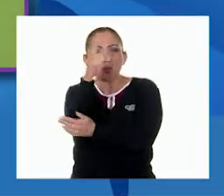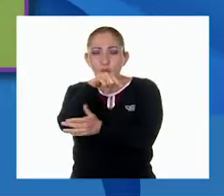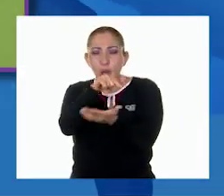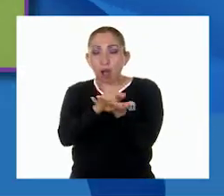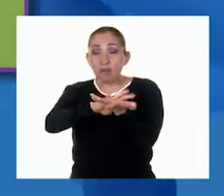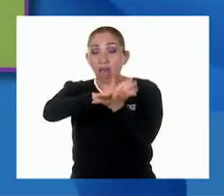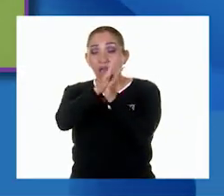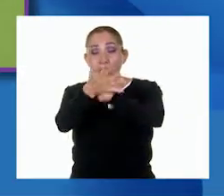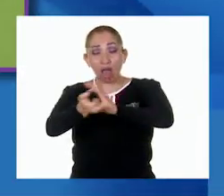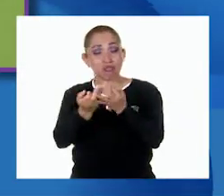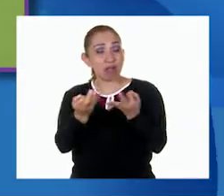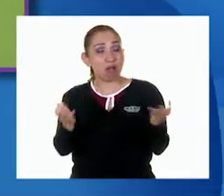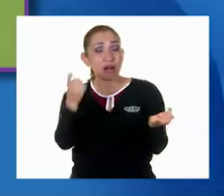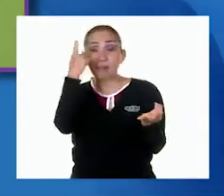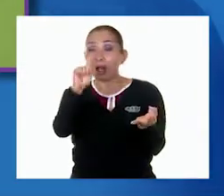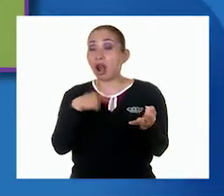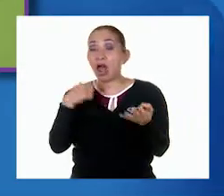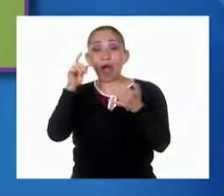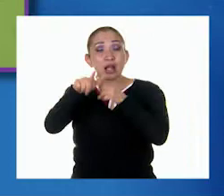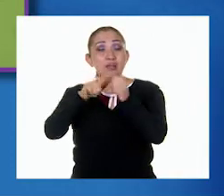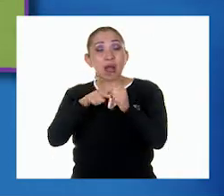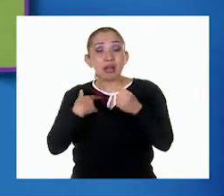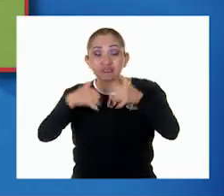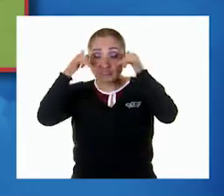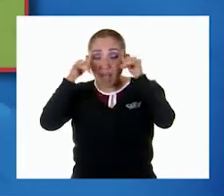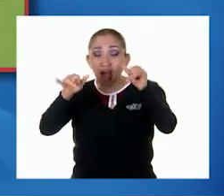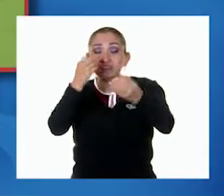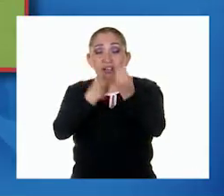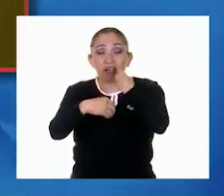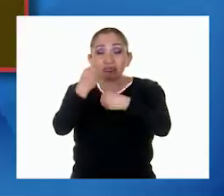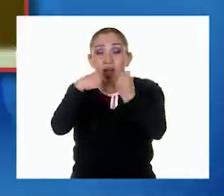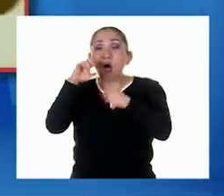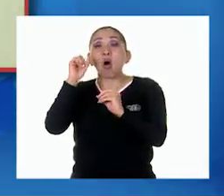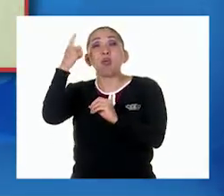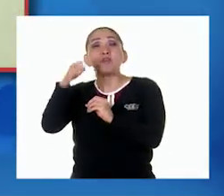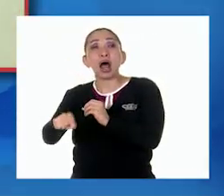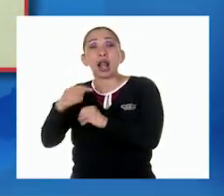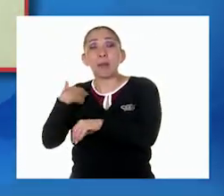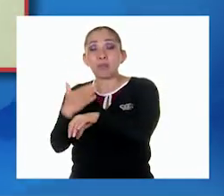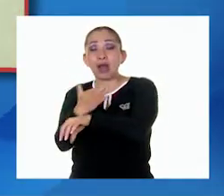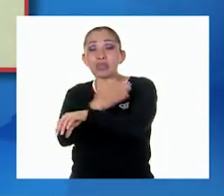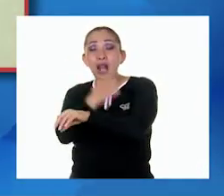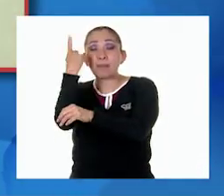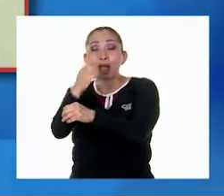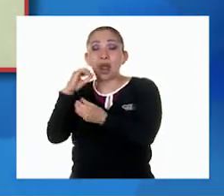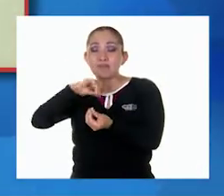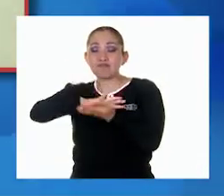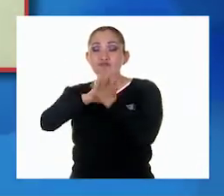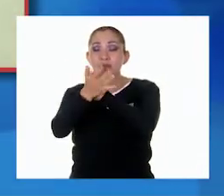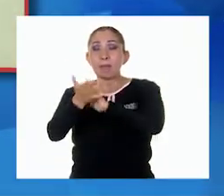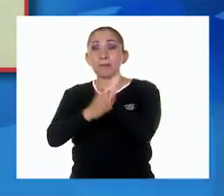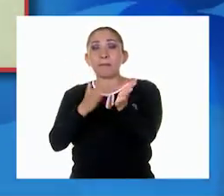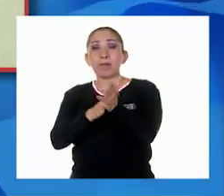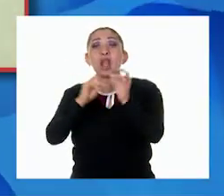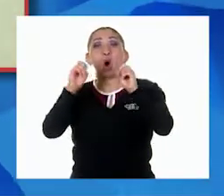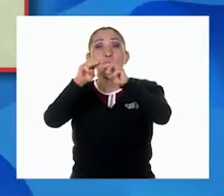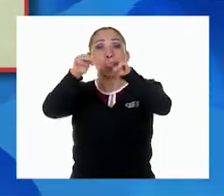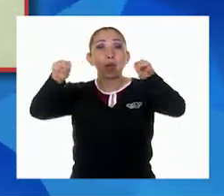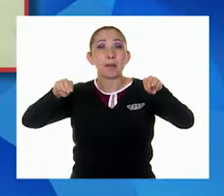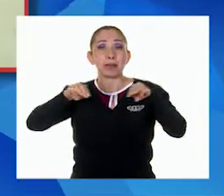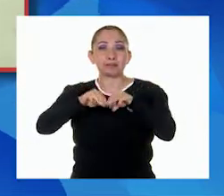para convertir los suelos en tierras agrícolas, ganaderas o para utilizar la madera en la fabricación de papel o